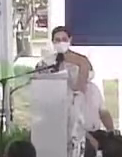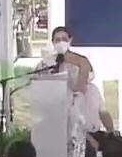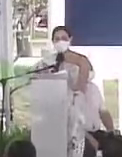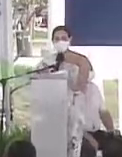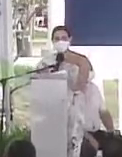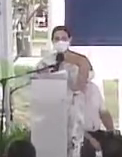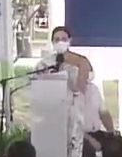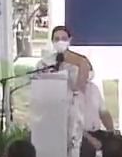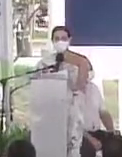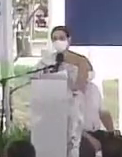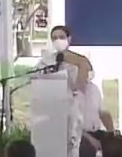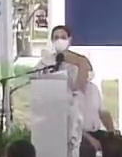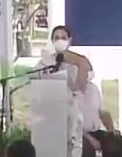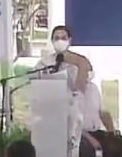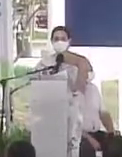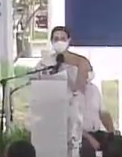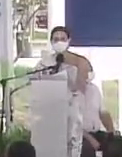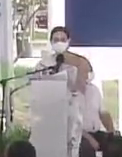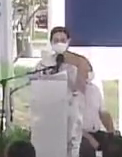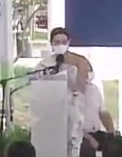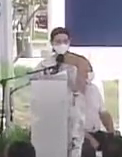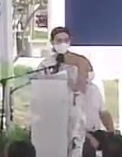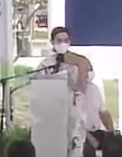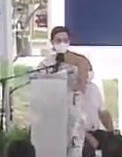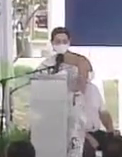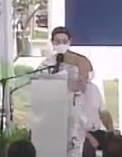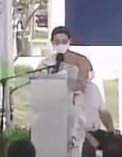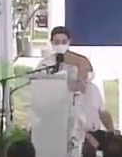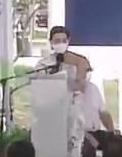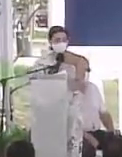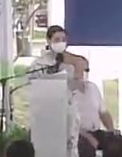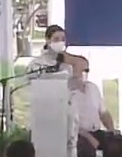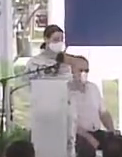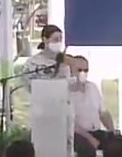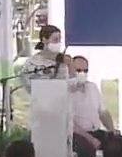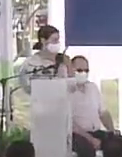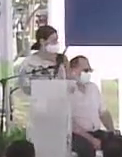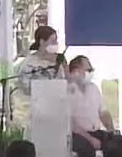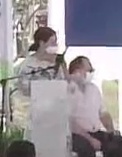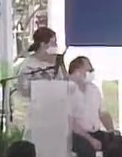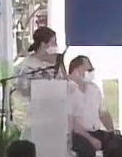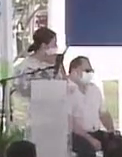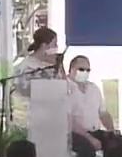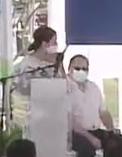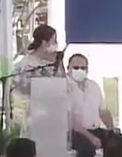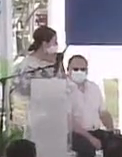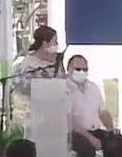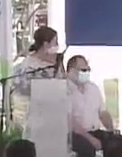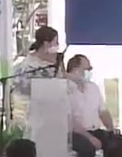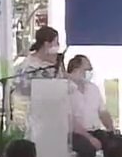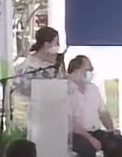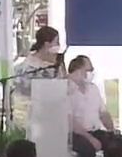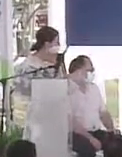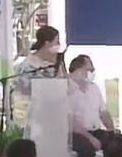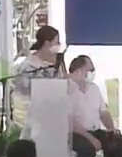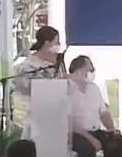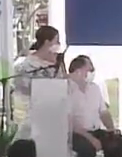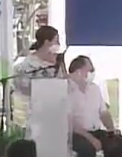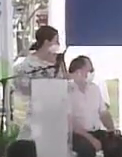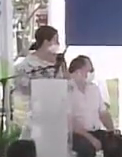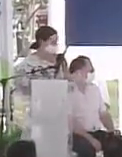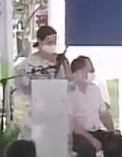Para contarnos mejor de qué se trata todo esto, queremos escuchar las palabras del alcalde de la ciudad de Barranquilla, Jaime Pumarejo. Alcalde, adelante.